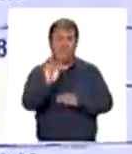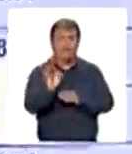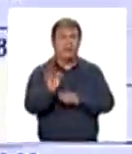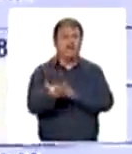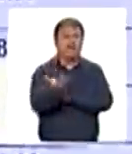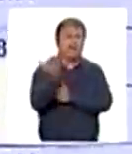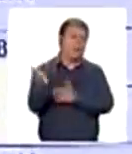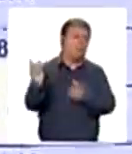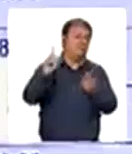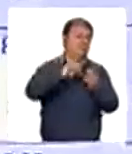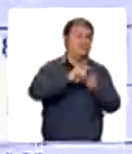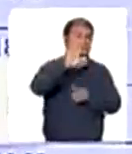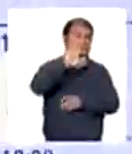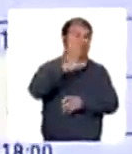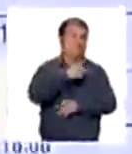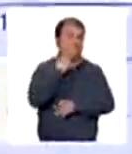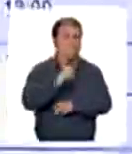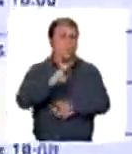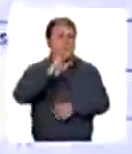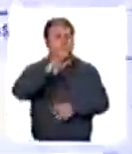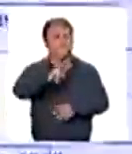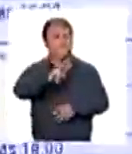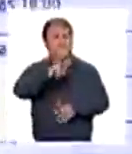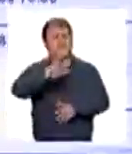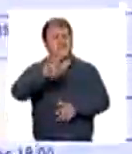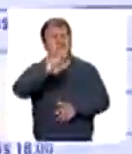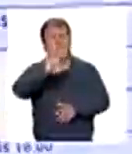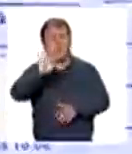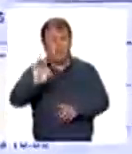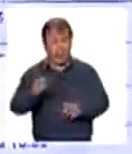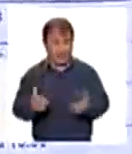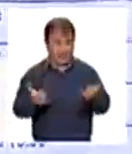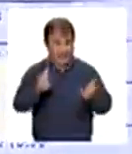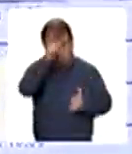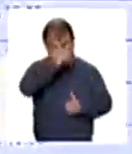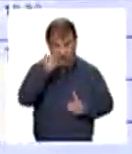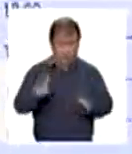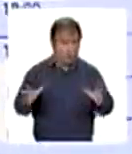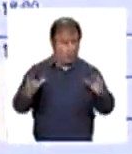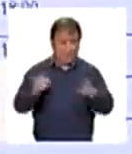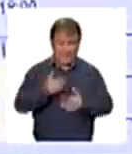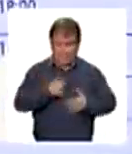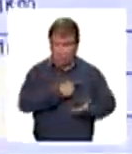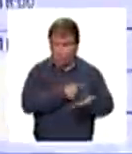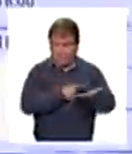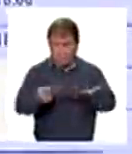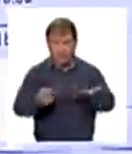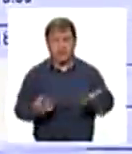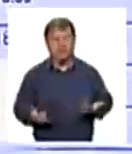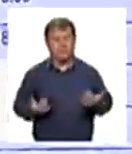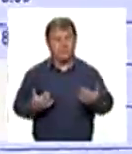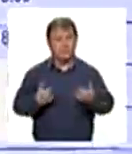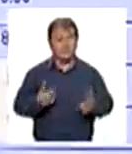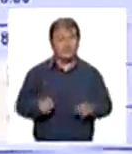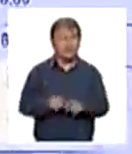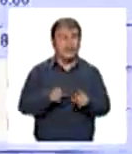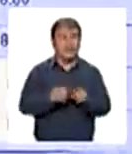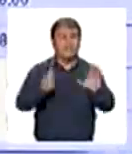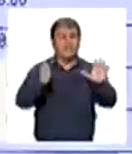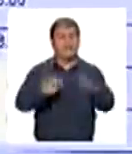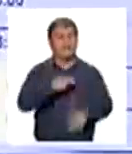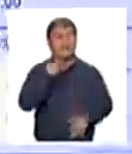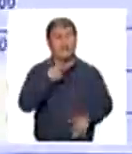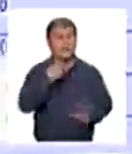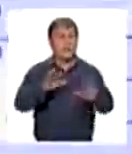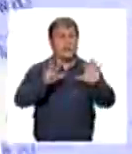hasta el 5 de noviembre a las 23:59. Eso quiere decir hasta el día domingo. Tienen todo el fin de semana. El sorteo será el 6 de noviembre a